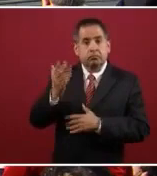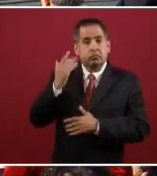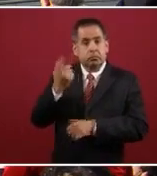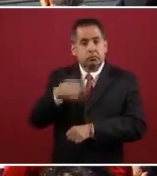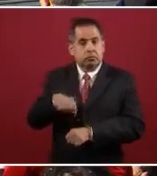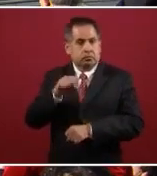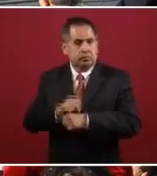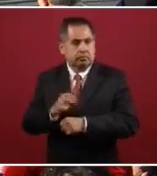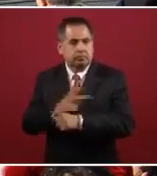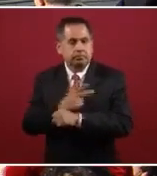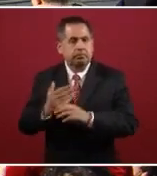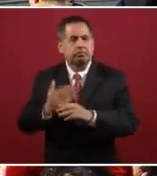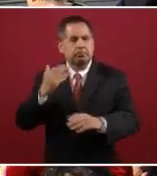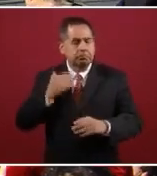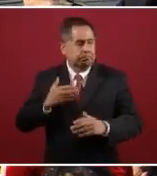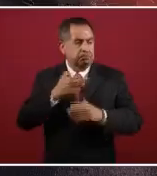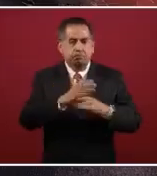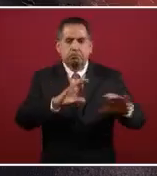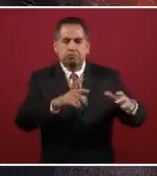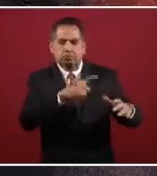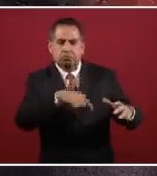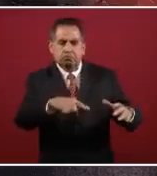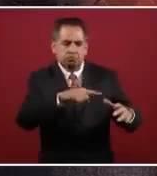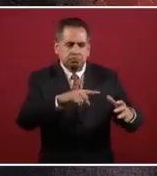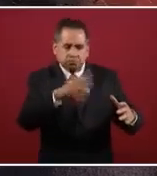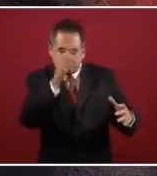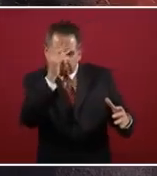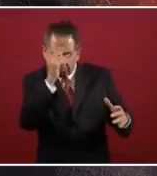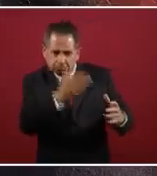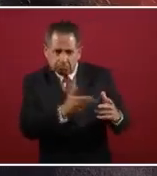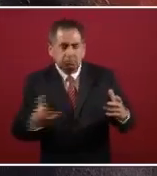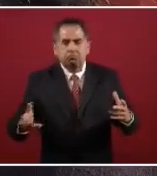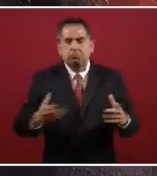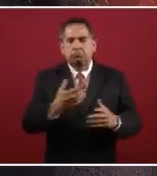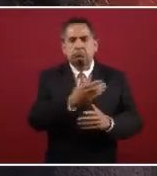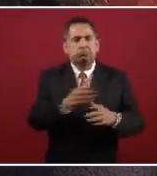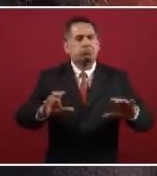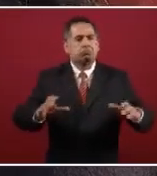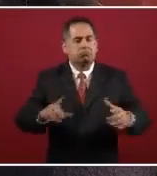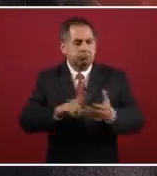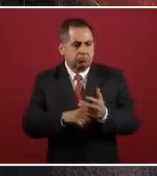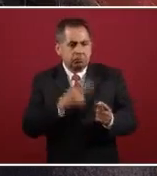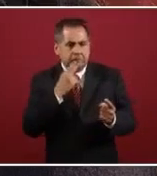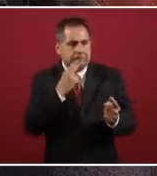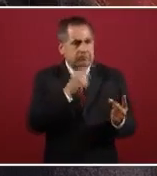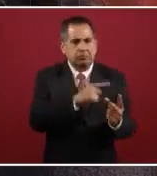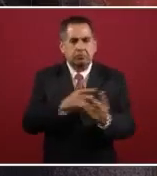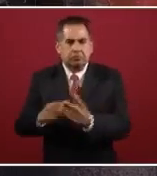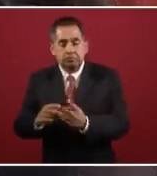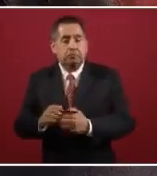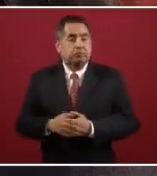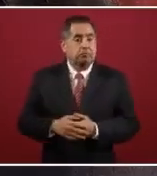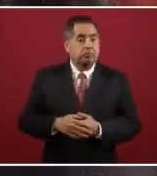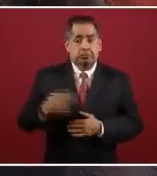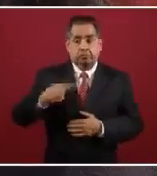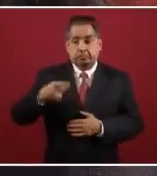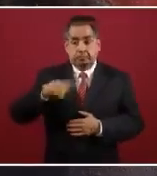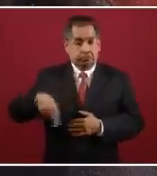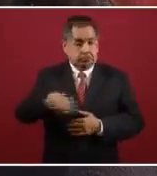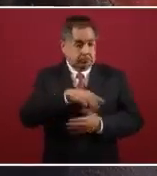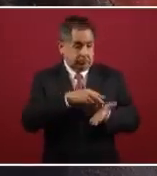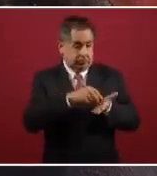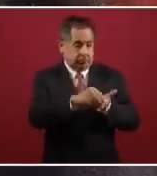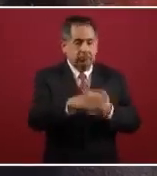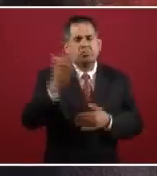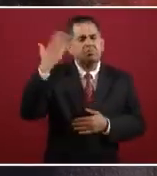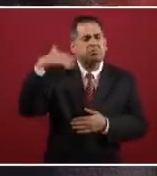pues lo que vimos son las comunidades de aprendizaje campesino funcionando, la gente que está sembrando, que me decían, aquí